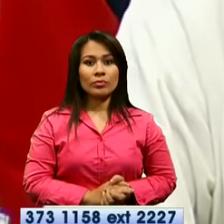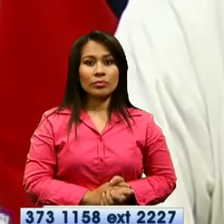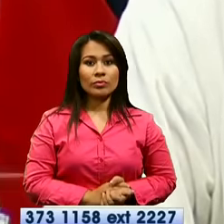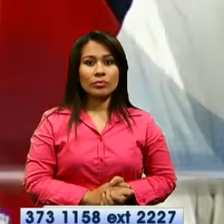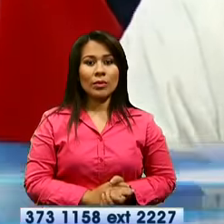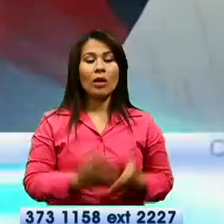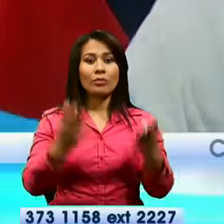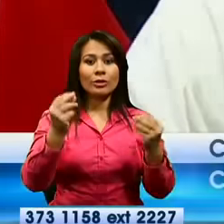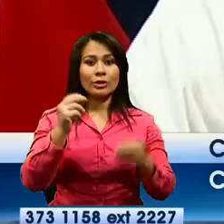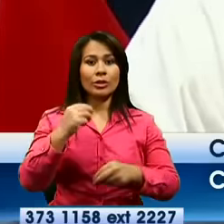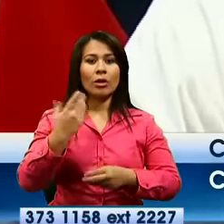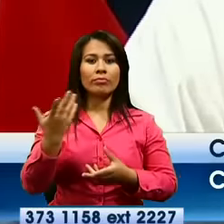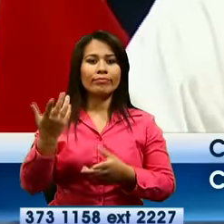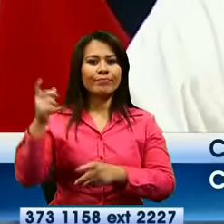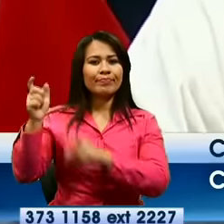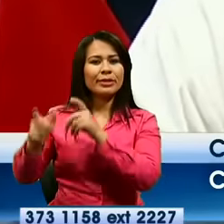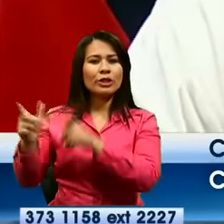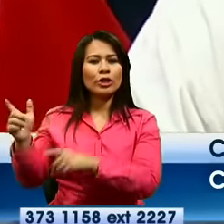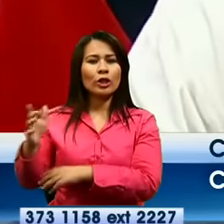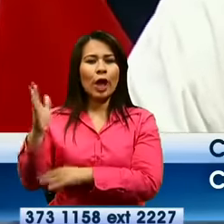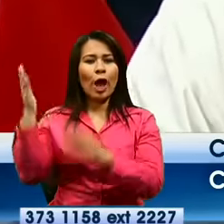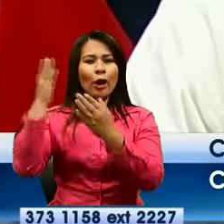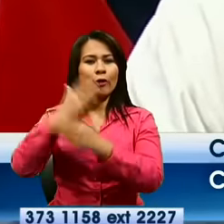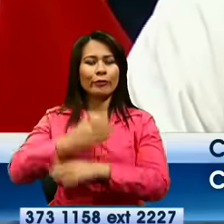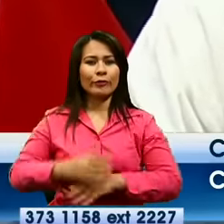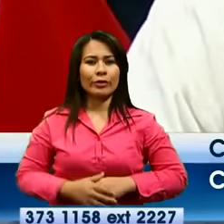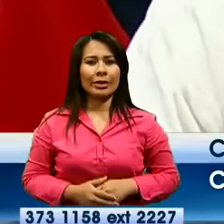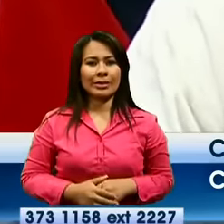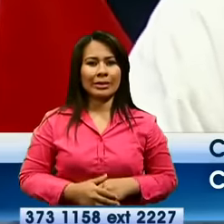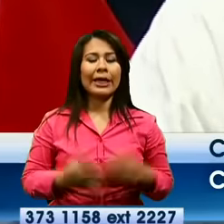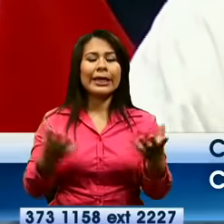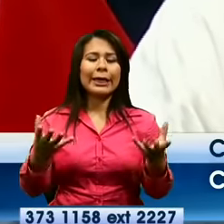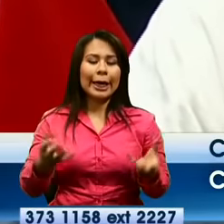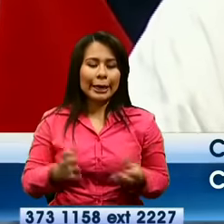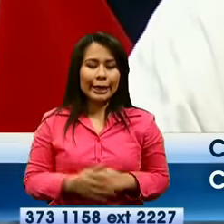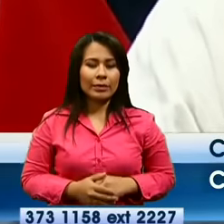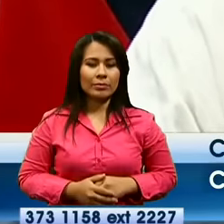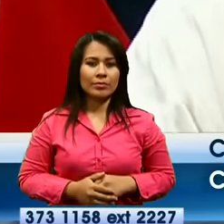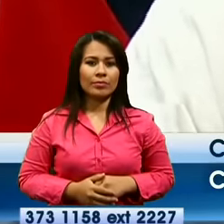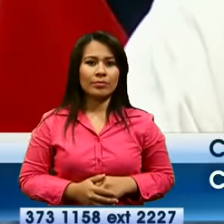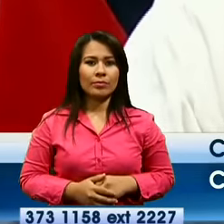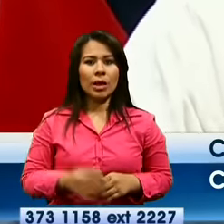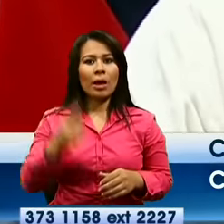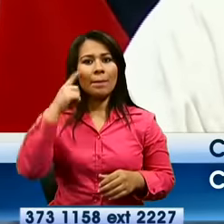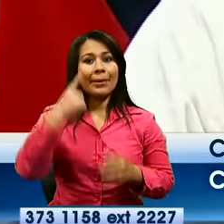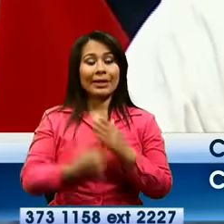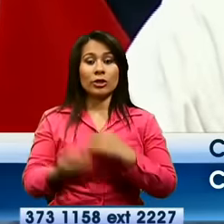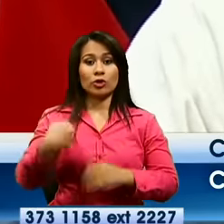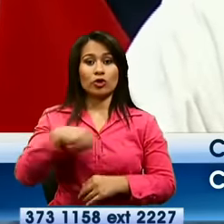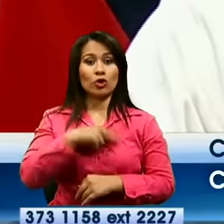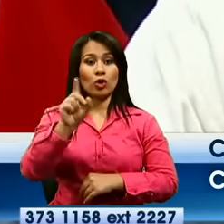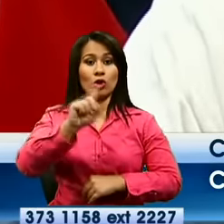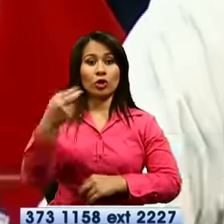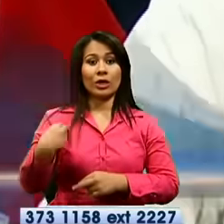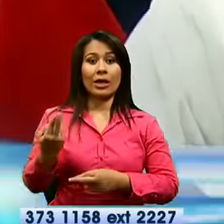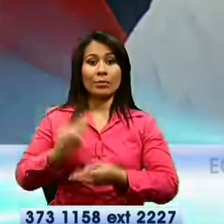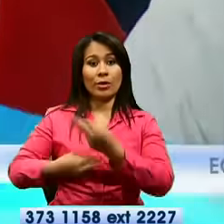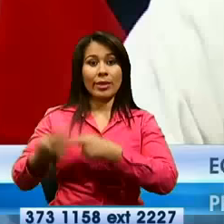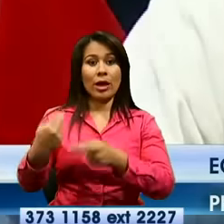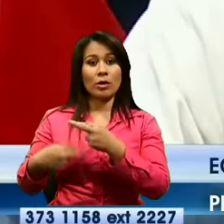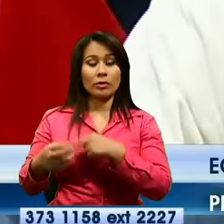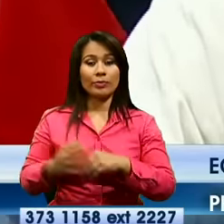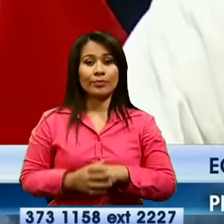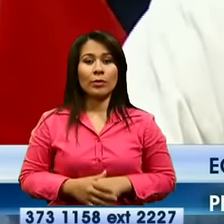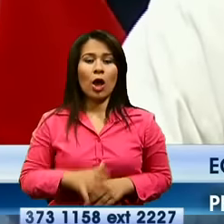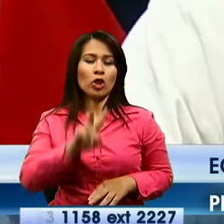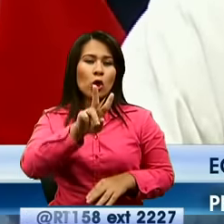Apostaban los opositores, no solo que apostaban, atentaban para que no cerremos el financiamiento este año, porque era muy grande. ¿Cuánto era? 9 mil